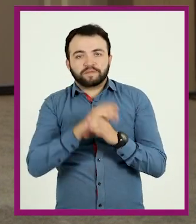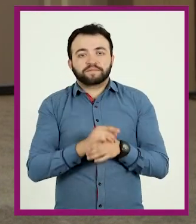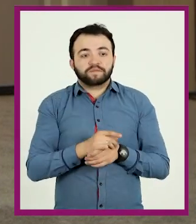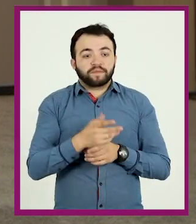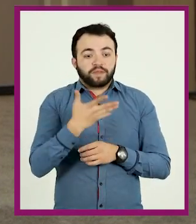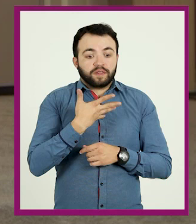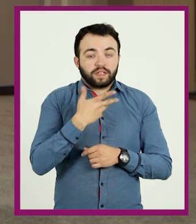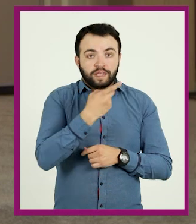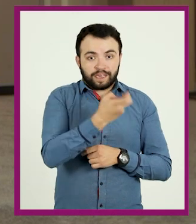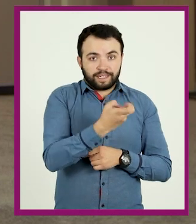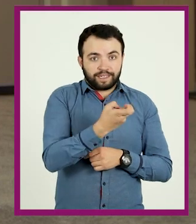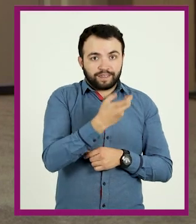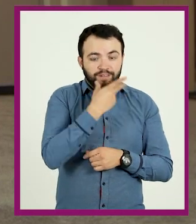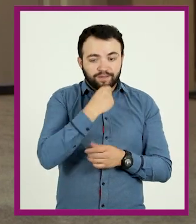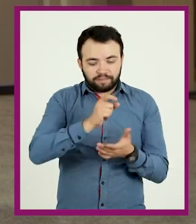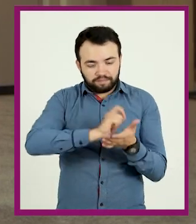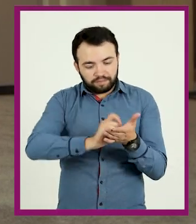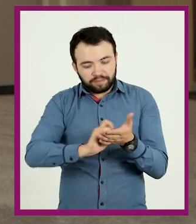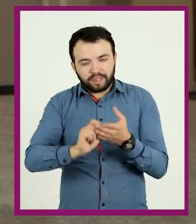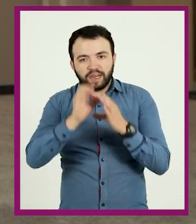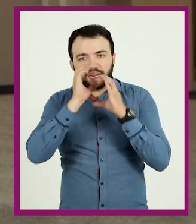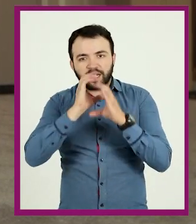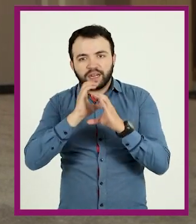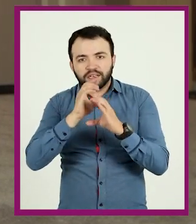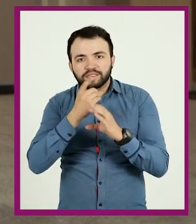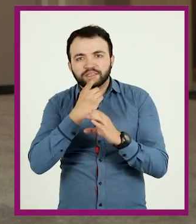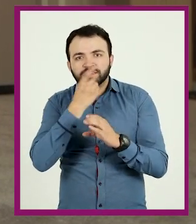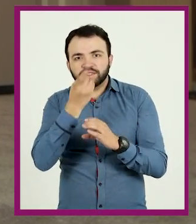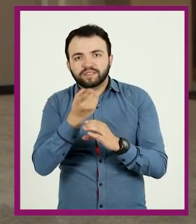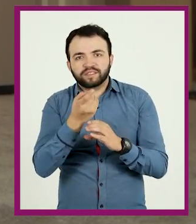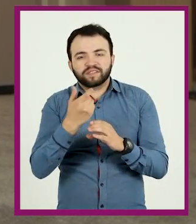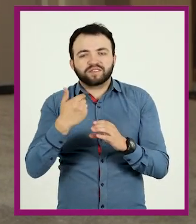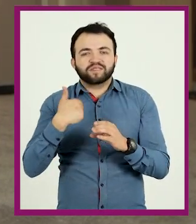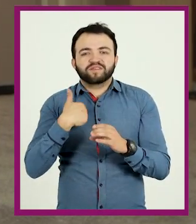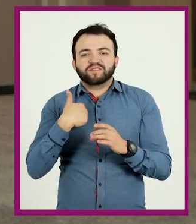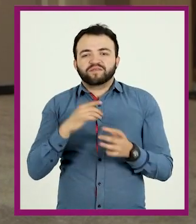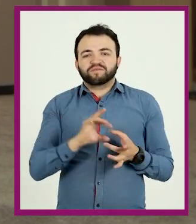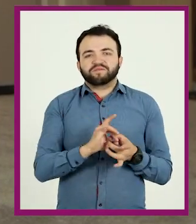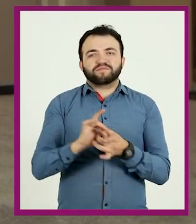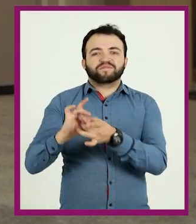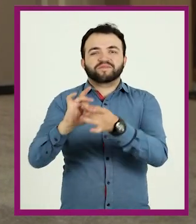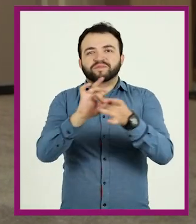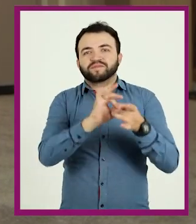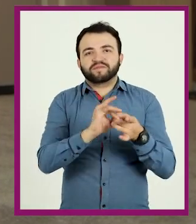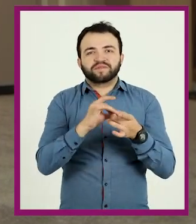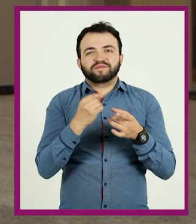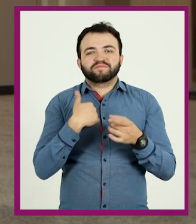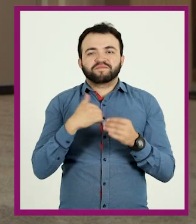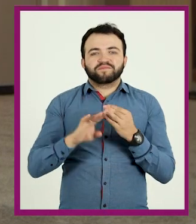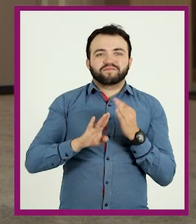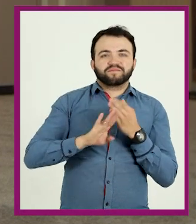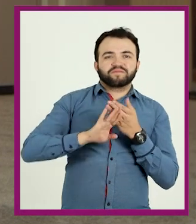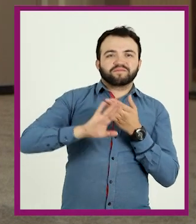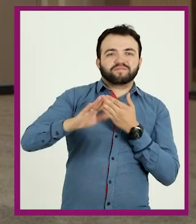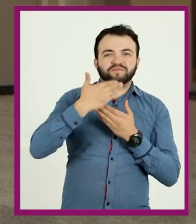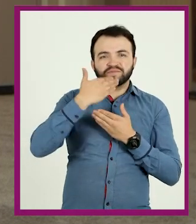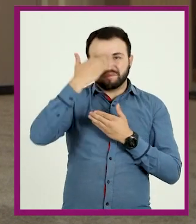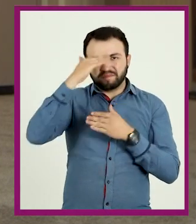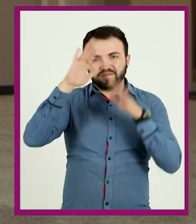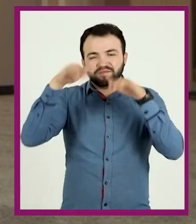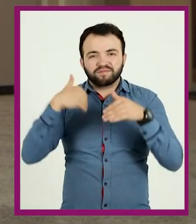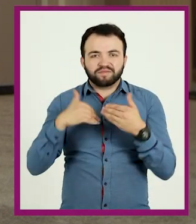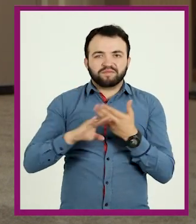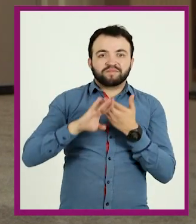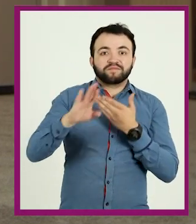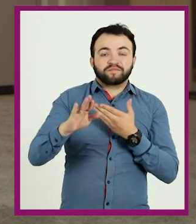básicamente quería decir ligando en el liceo, y por esa simple pieza lo estuvieron persiguiendo, lo censuraron y eventualmente